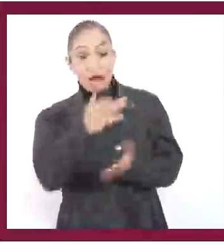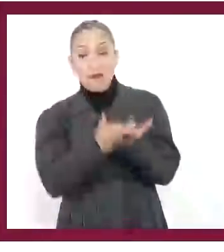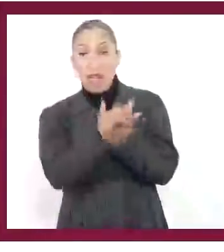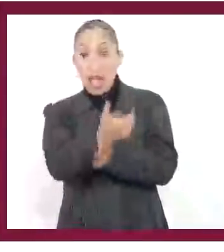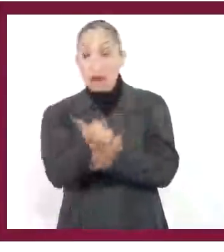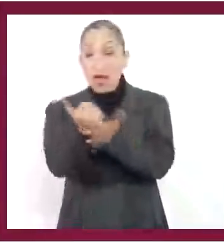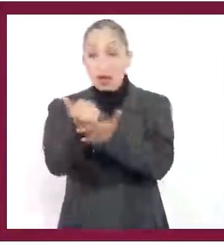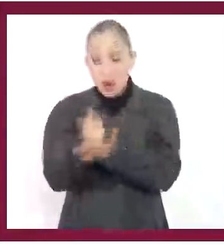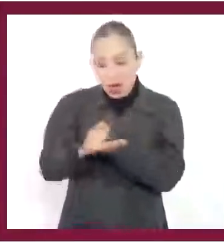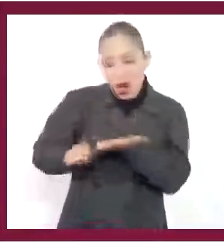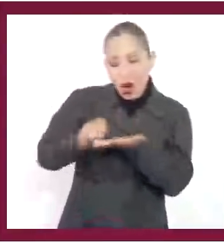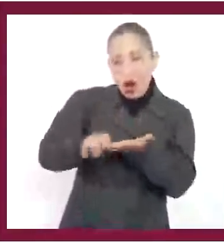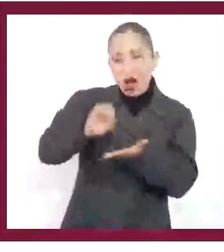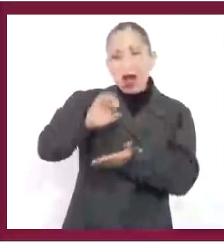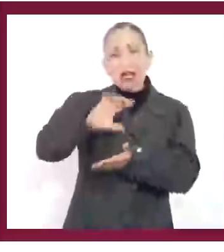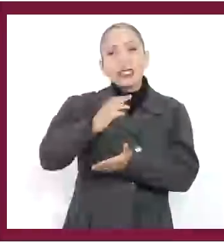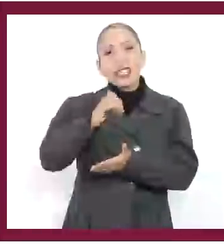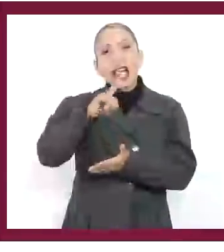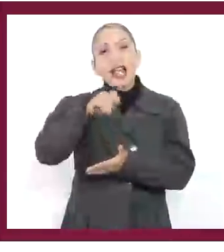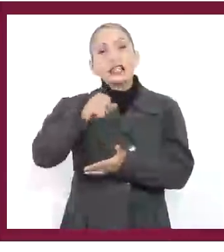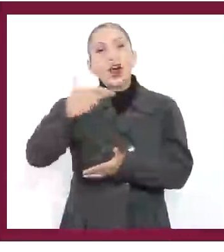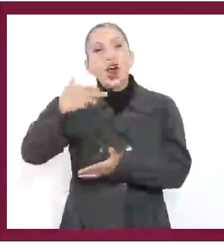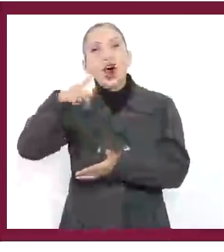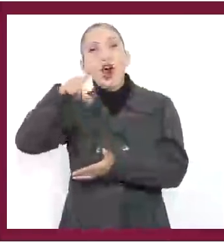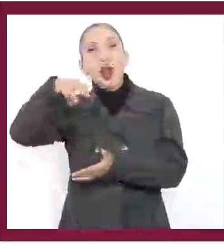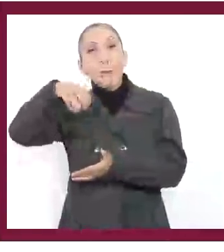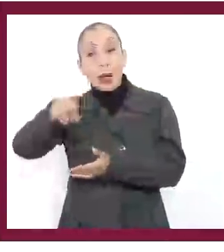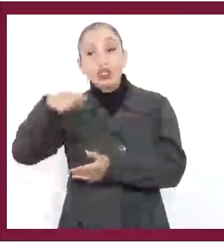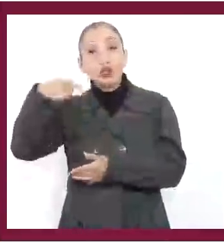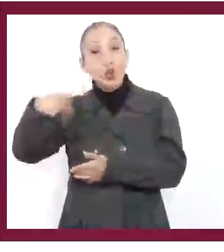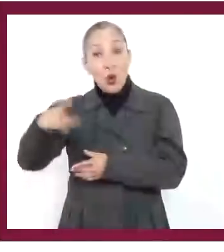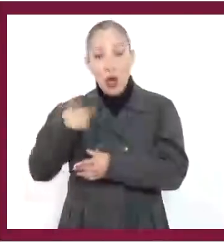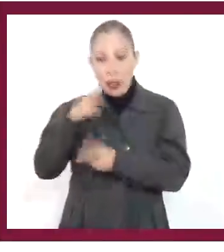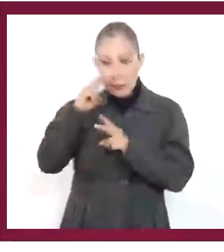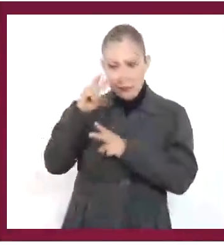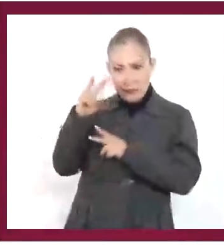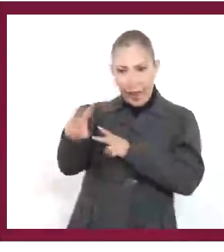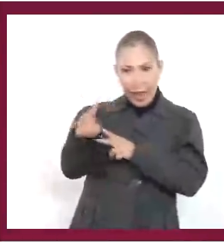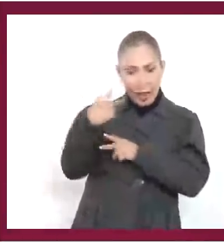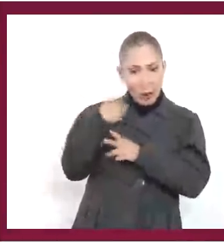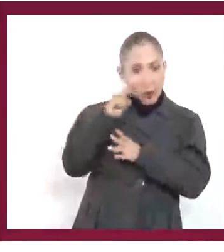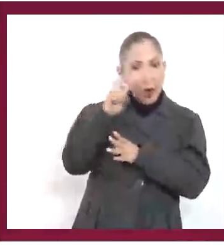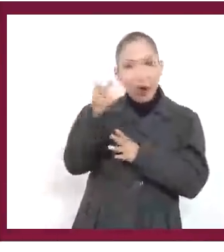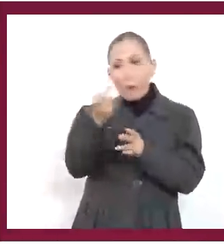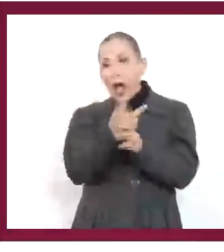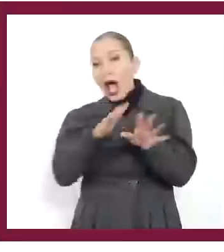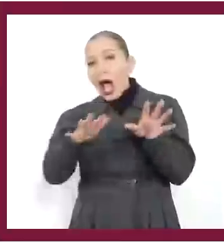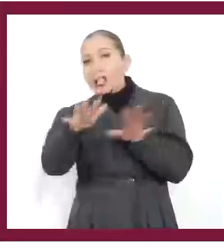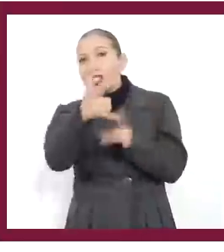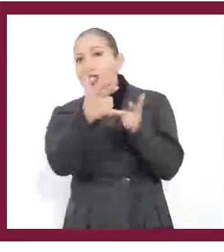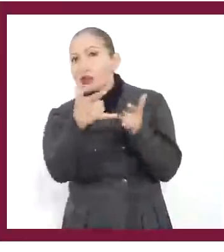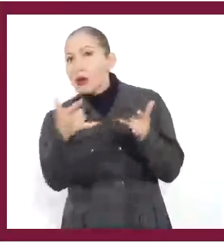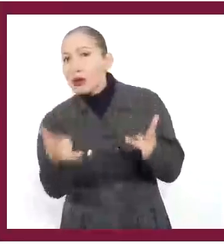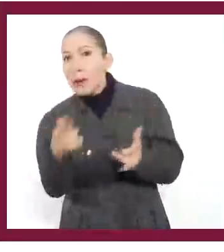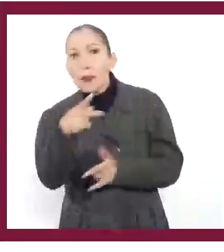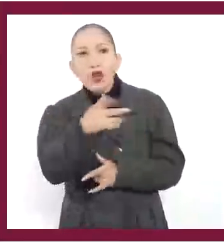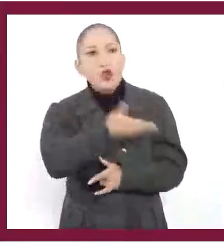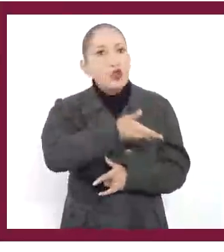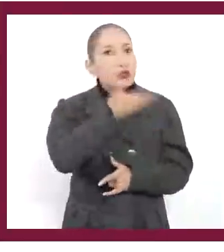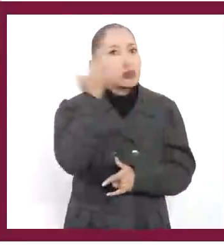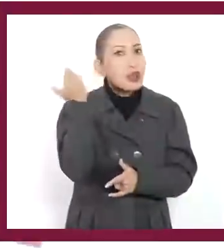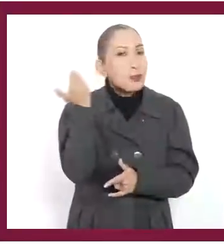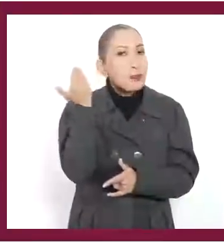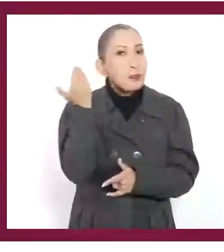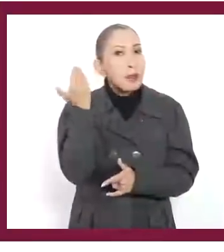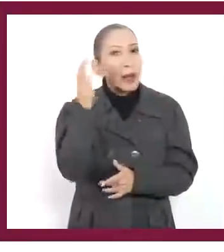las aventuras de Sherlock que escribí, pues es un espectador de primera mano de los hechos, pero no sabe